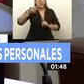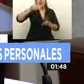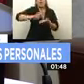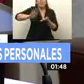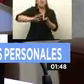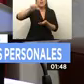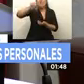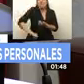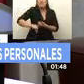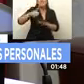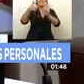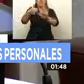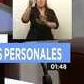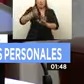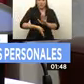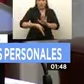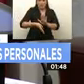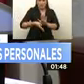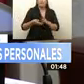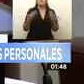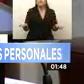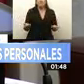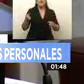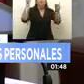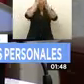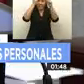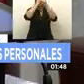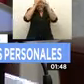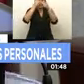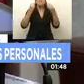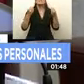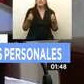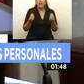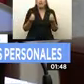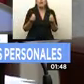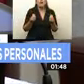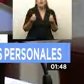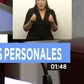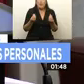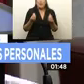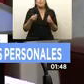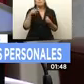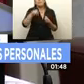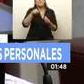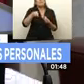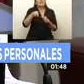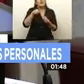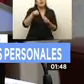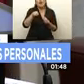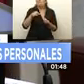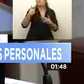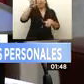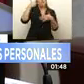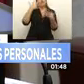seis en fin no hay Grecia tal vez el caso más paradigmático y más